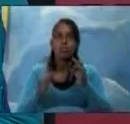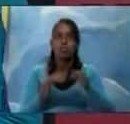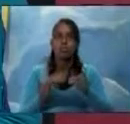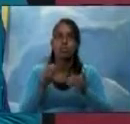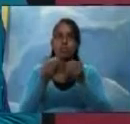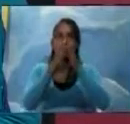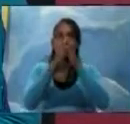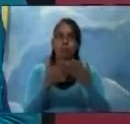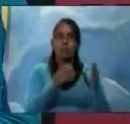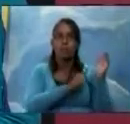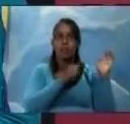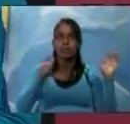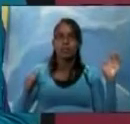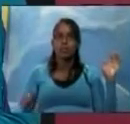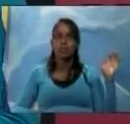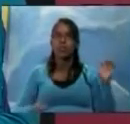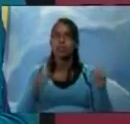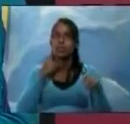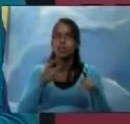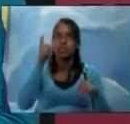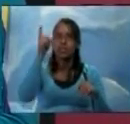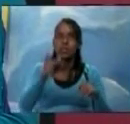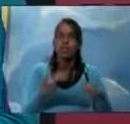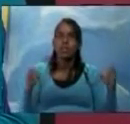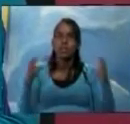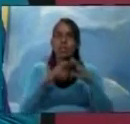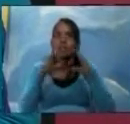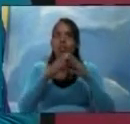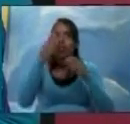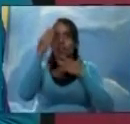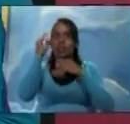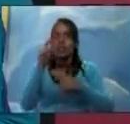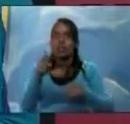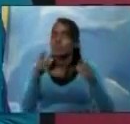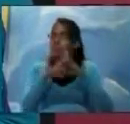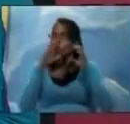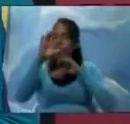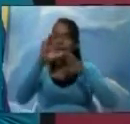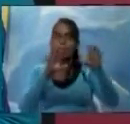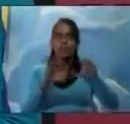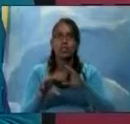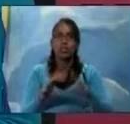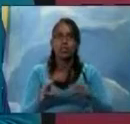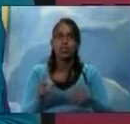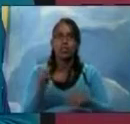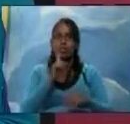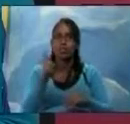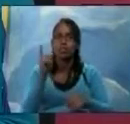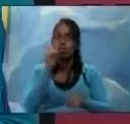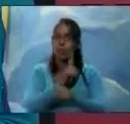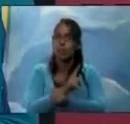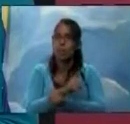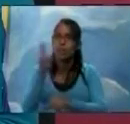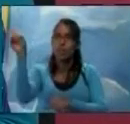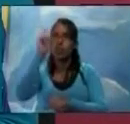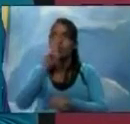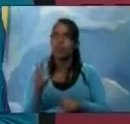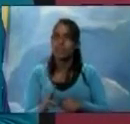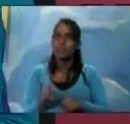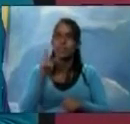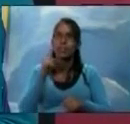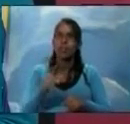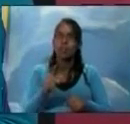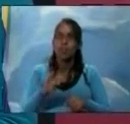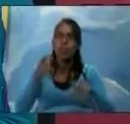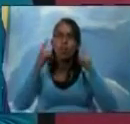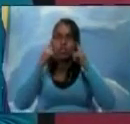la palabra del Señor dice, serán reunidas delante de Él todas las naciones, no solamente los venezolanos, también